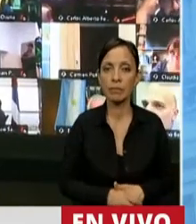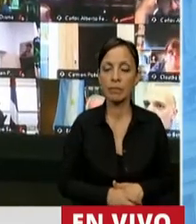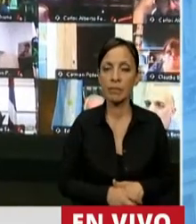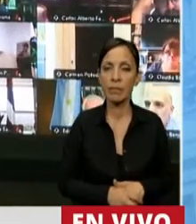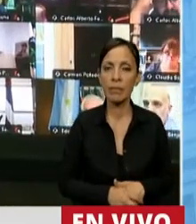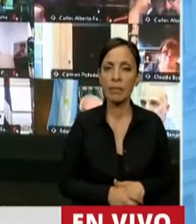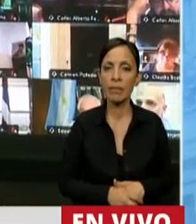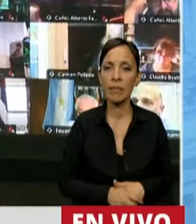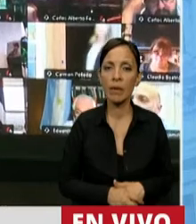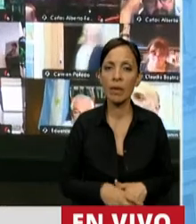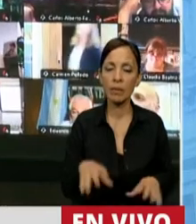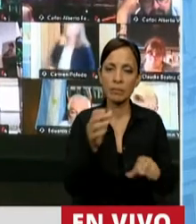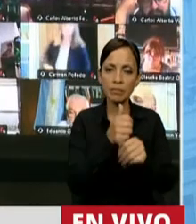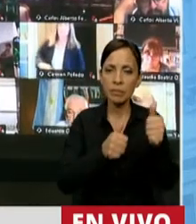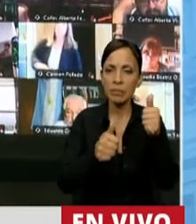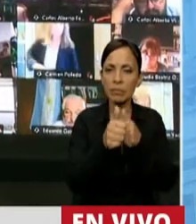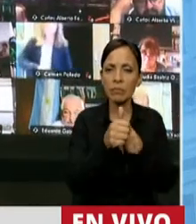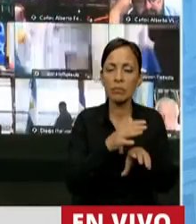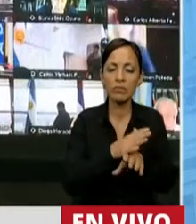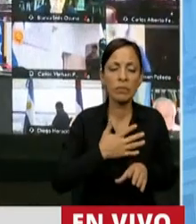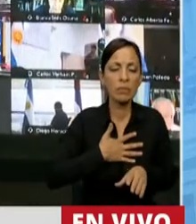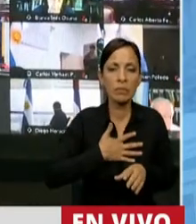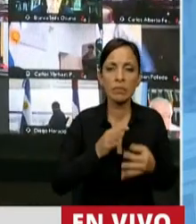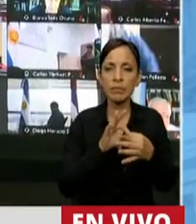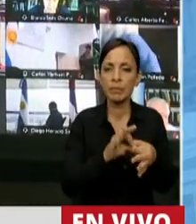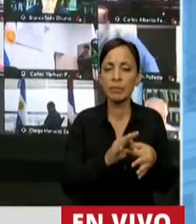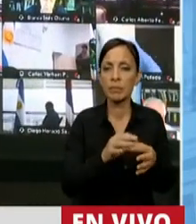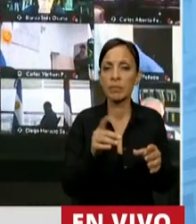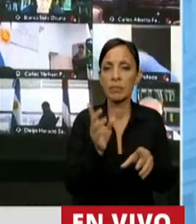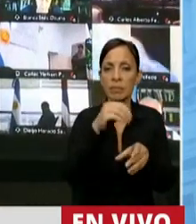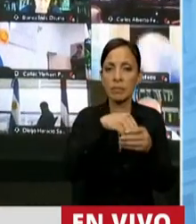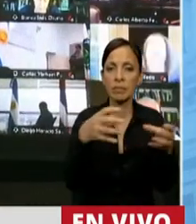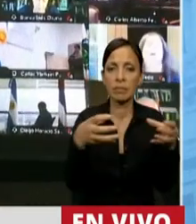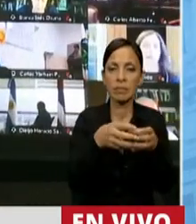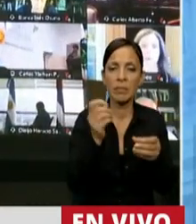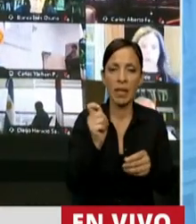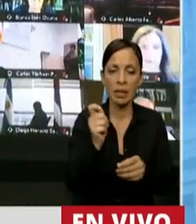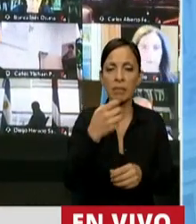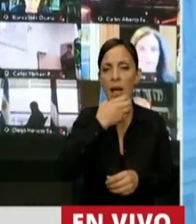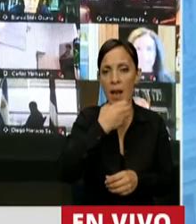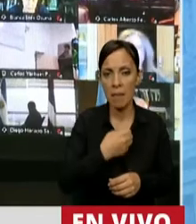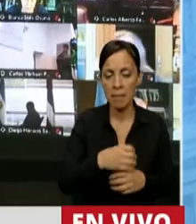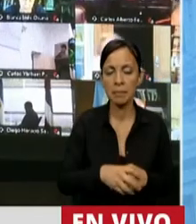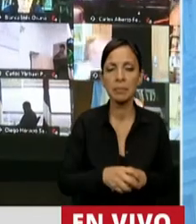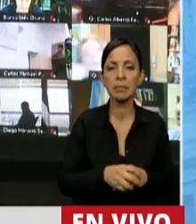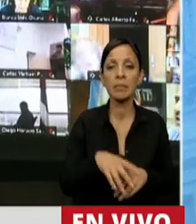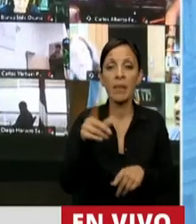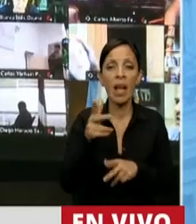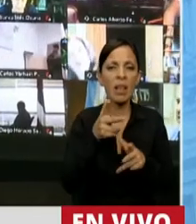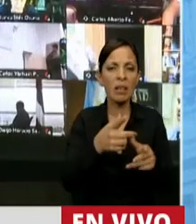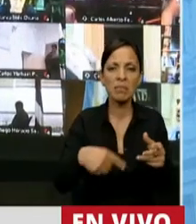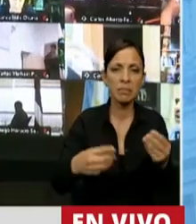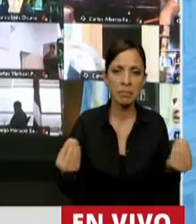en el cuerpo de quien fue el mentor de nuestro del partido al que pertenezco, que fue Leandro Nealem. ¿Y qué nos diría él en